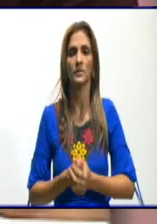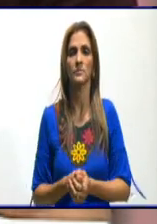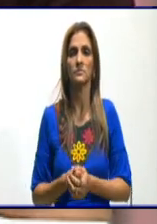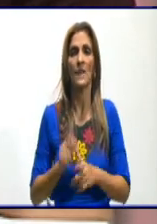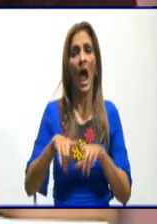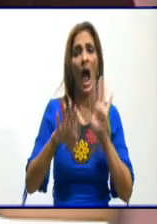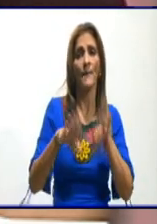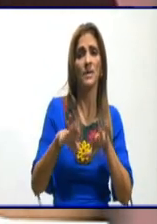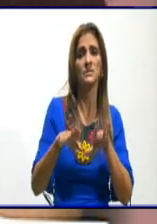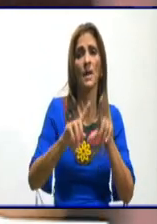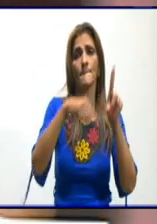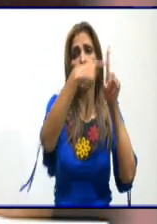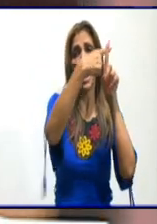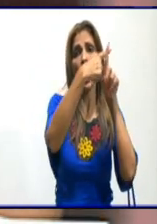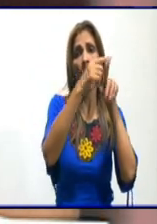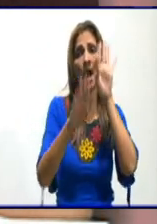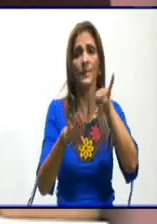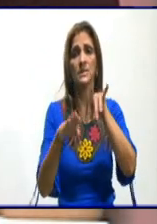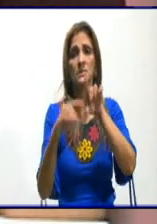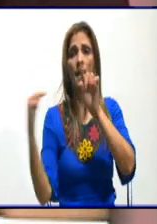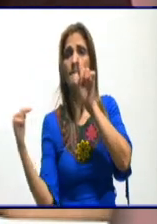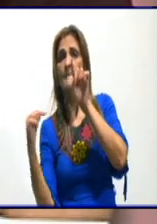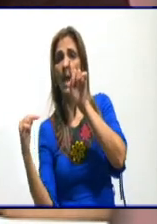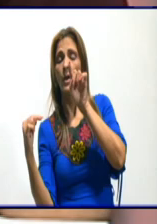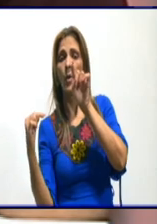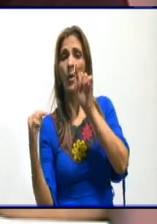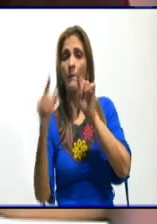más alta, otras veces más baja,